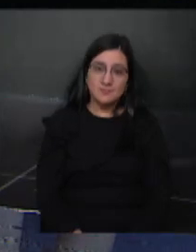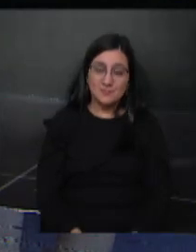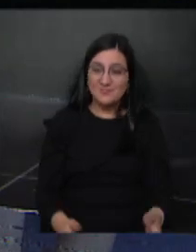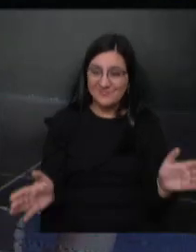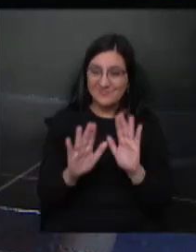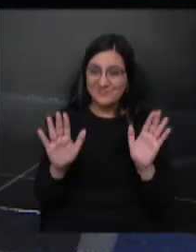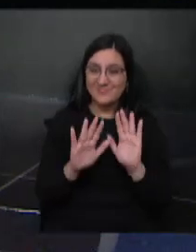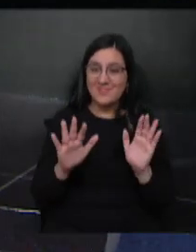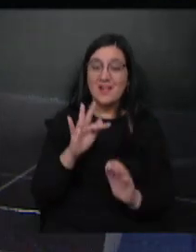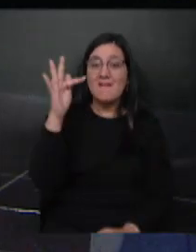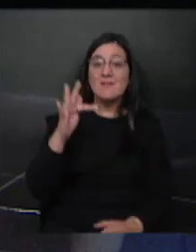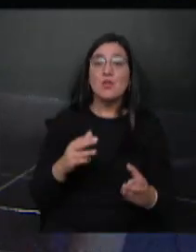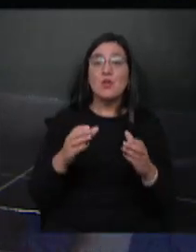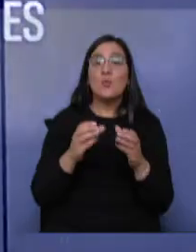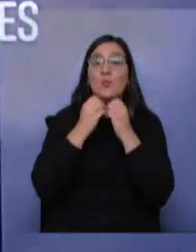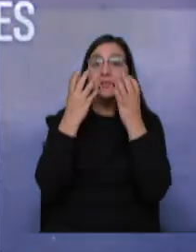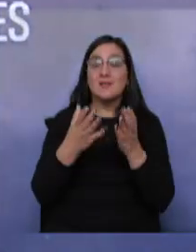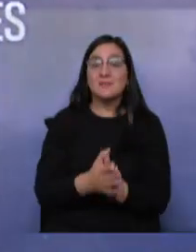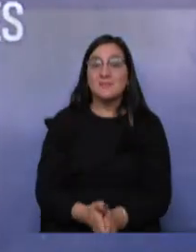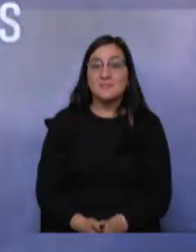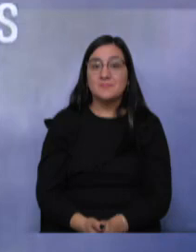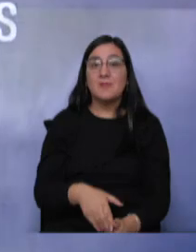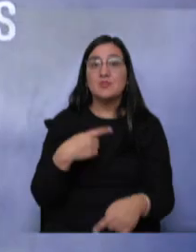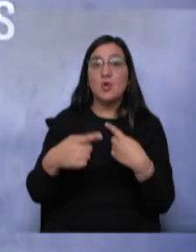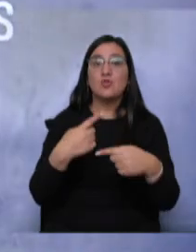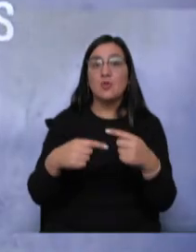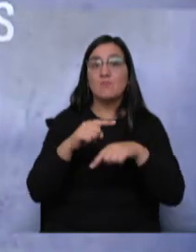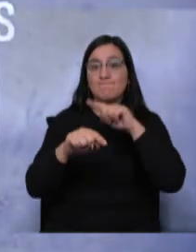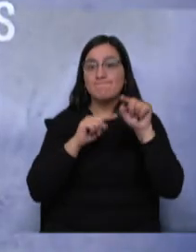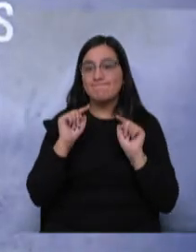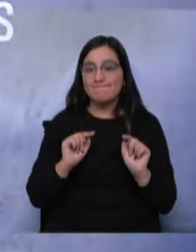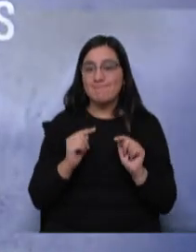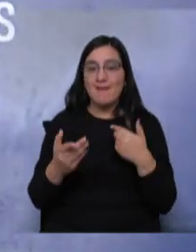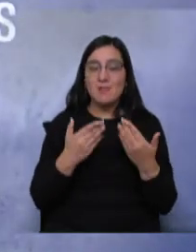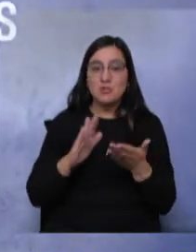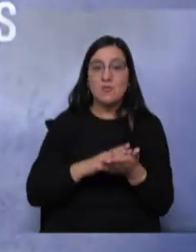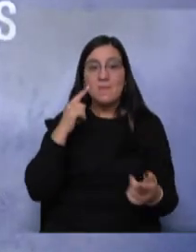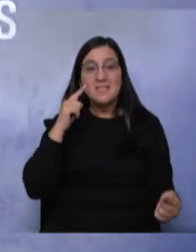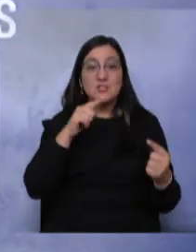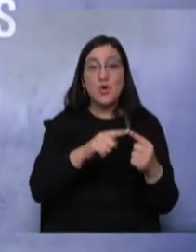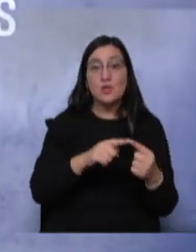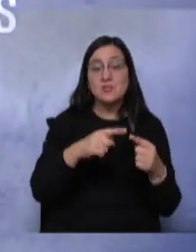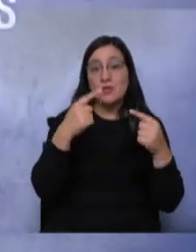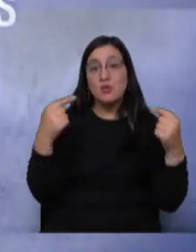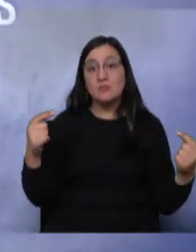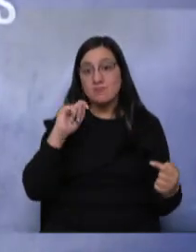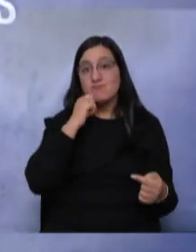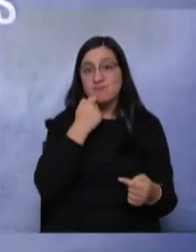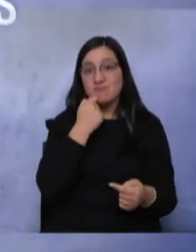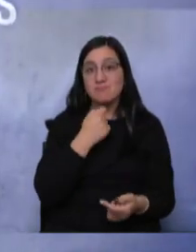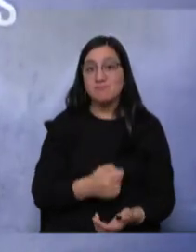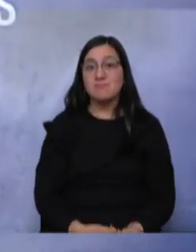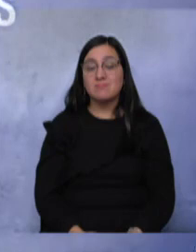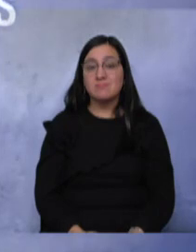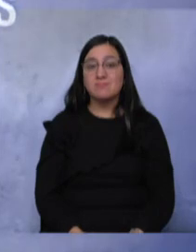Hola, hola, Fito, hola, grupo, ¿cómo les va? Y vamos a seguir con la consigna, hablando de misiones y de cosas gratas, sobre todo,